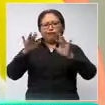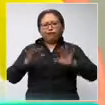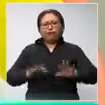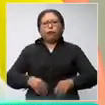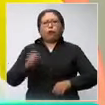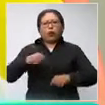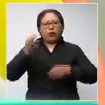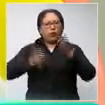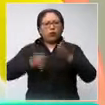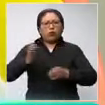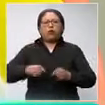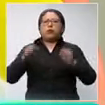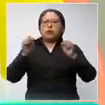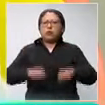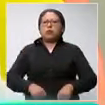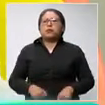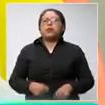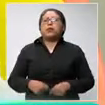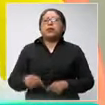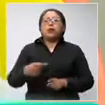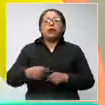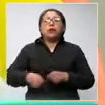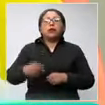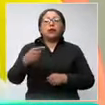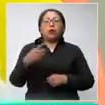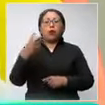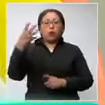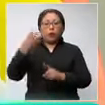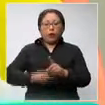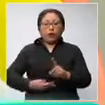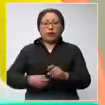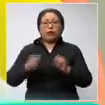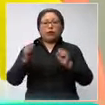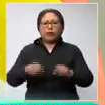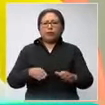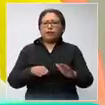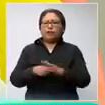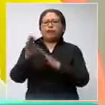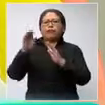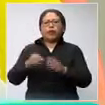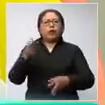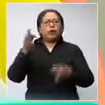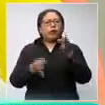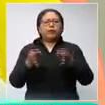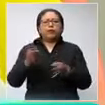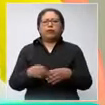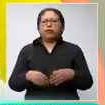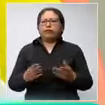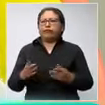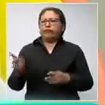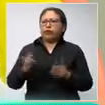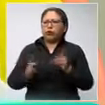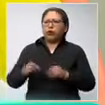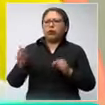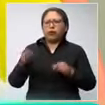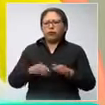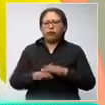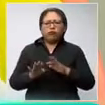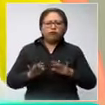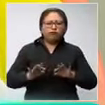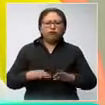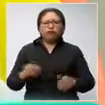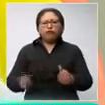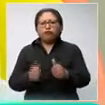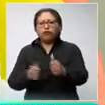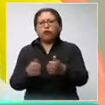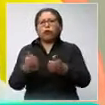planteando que en 4 meses va a estar en funcionamiento la plataforma de acceso a la justicia. Ahí los ciudadanos van a poder actuar directamente para hacer seguimiento de